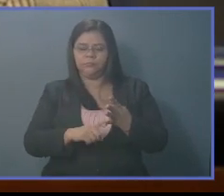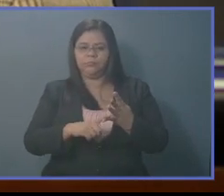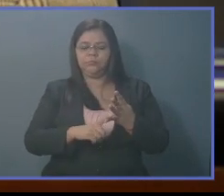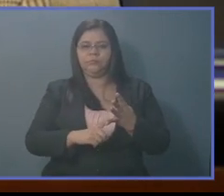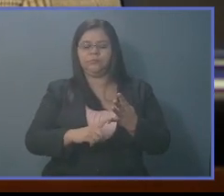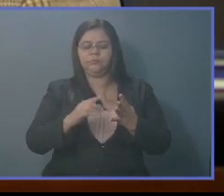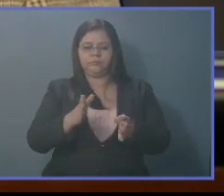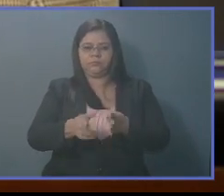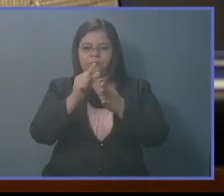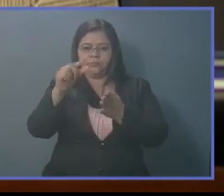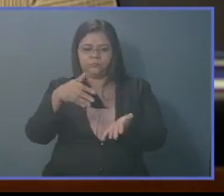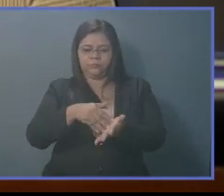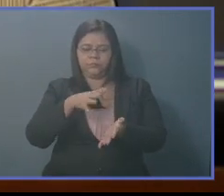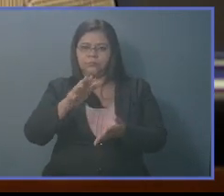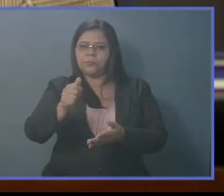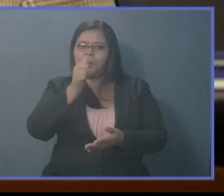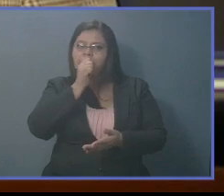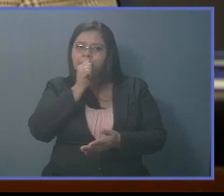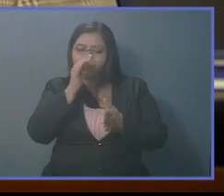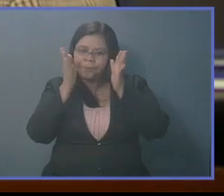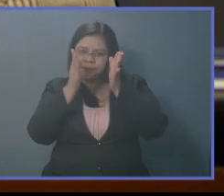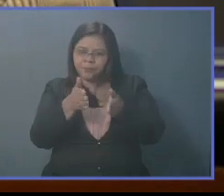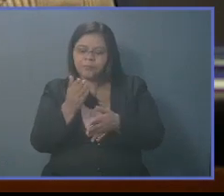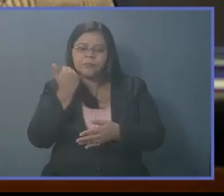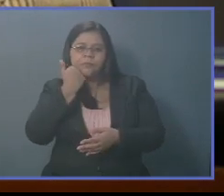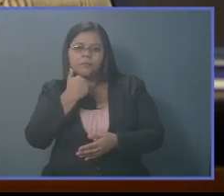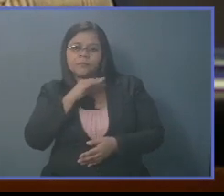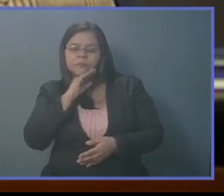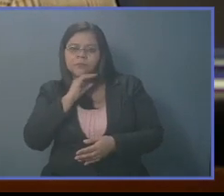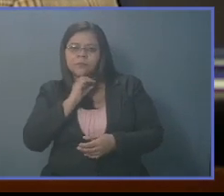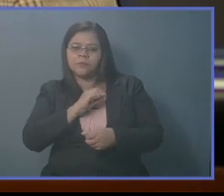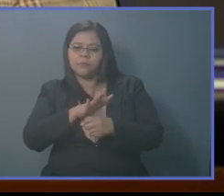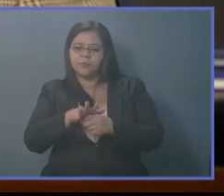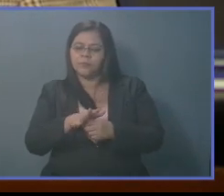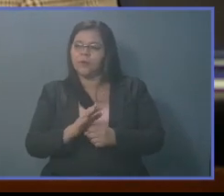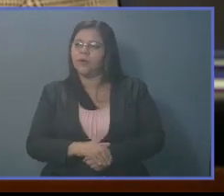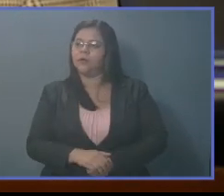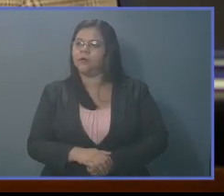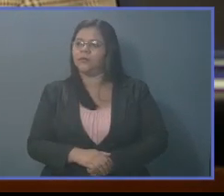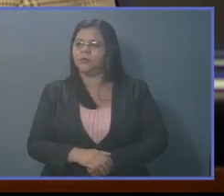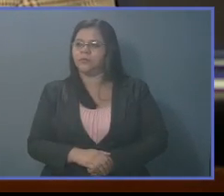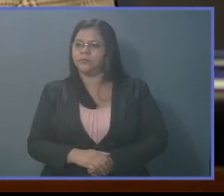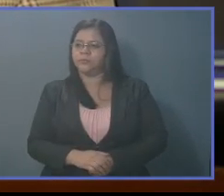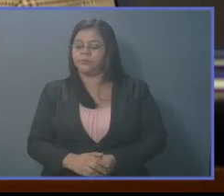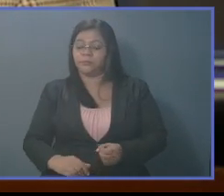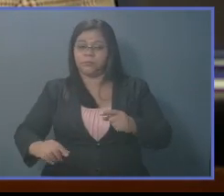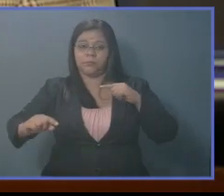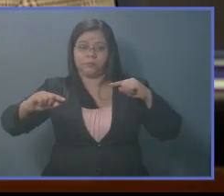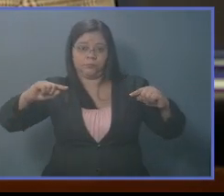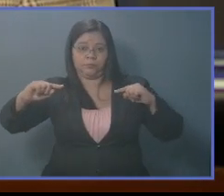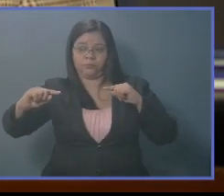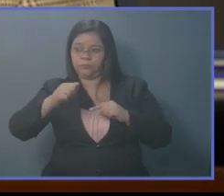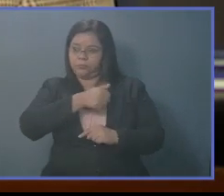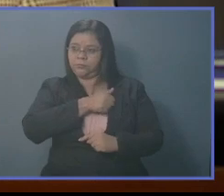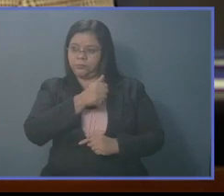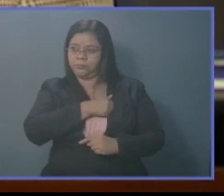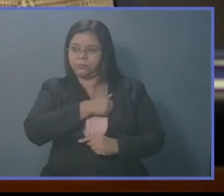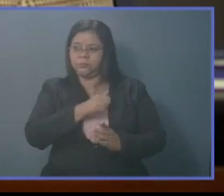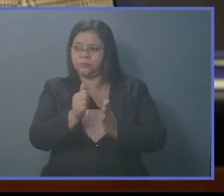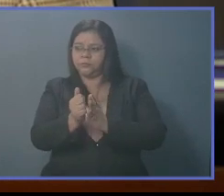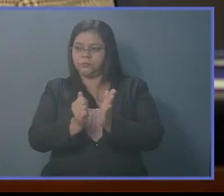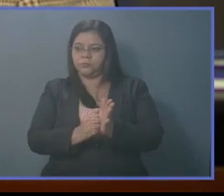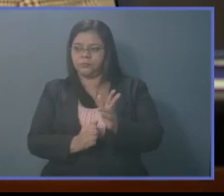instituciones públicas y privadas relacionadas con la atención a la pandemia por COVID-19. Autoridad competente en materia sanitaria, artículo